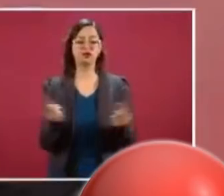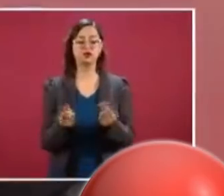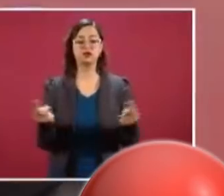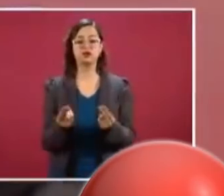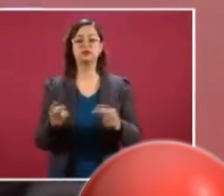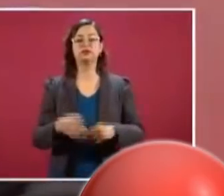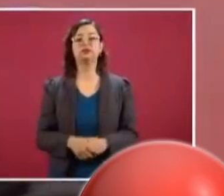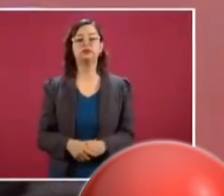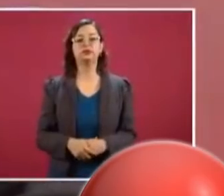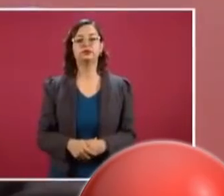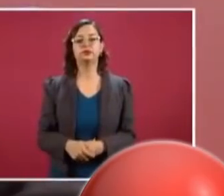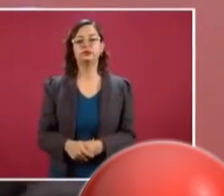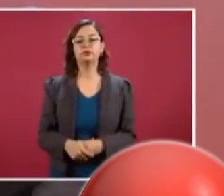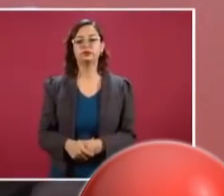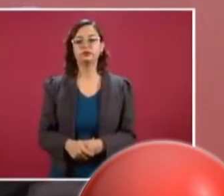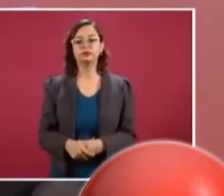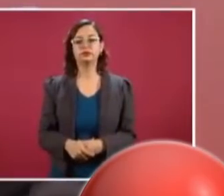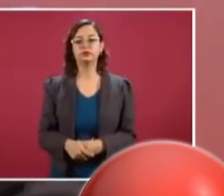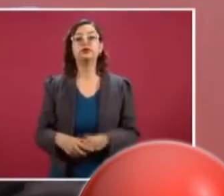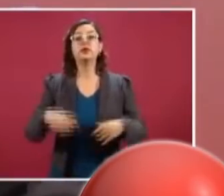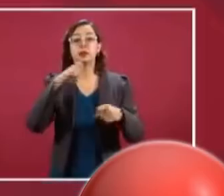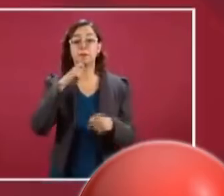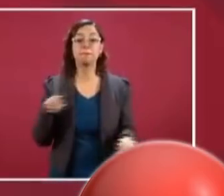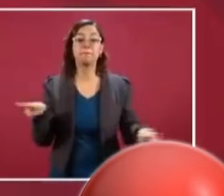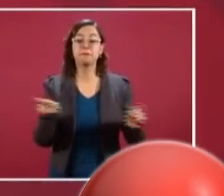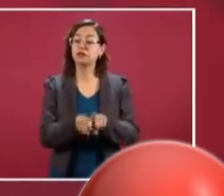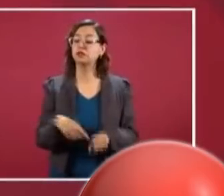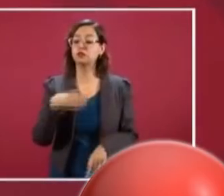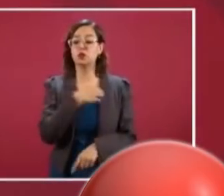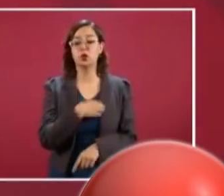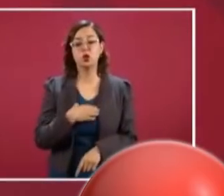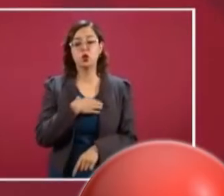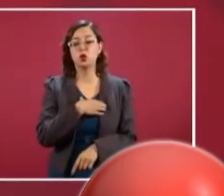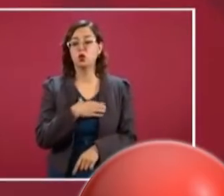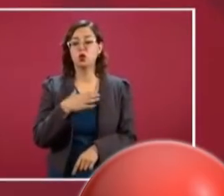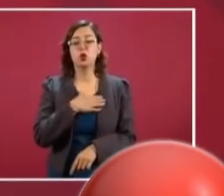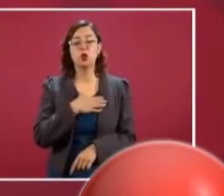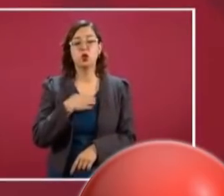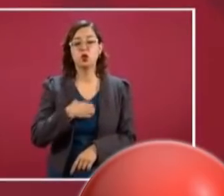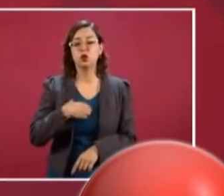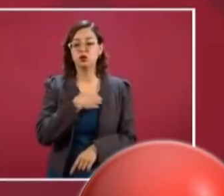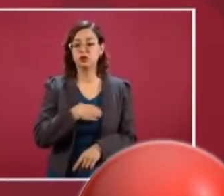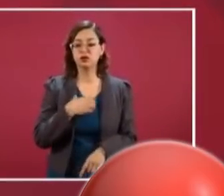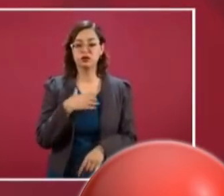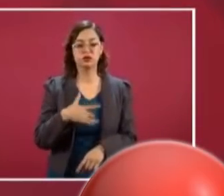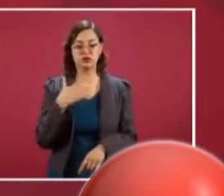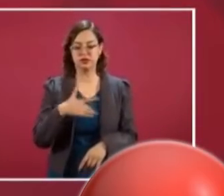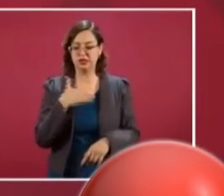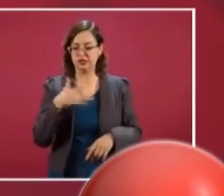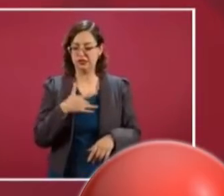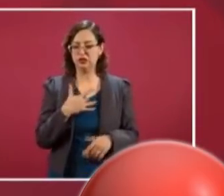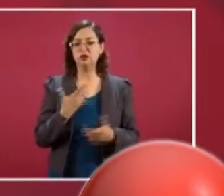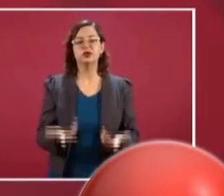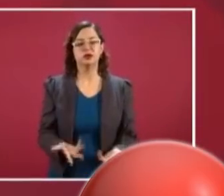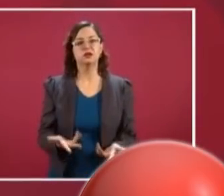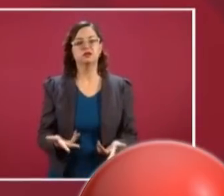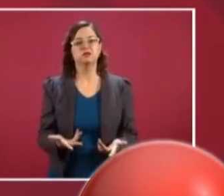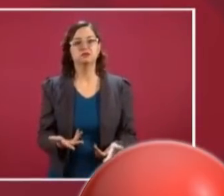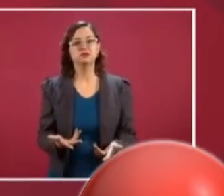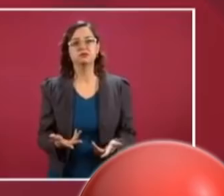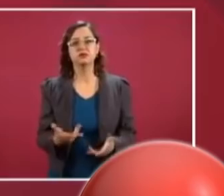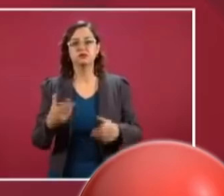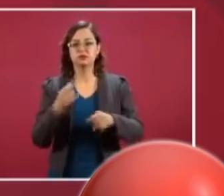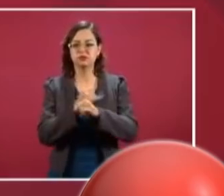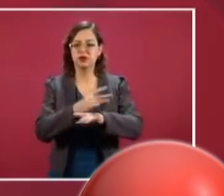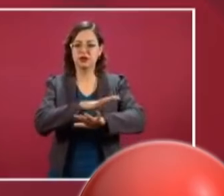Lo mismo, es muy satisfactorio, es muy humano poder